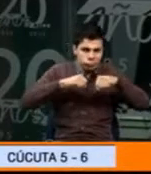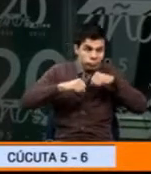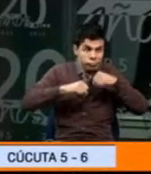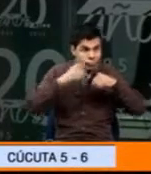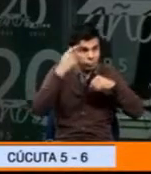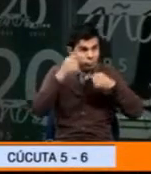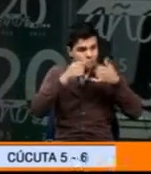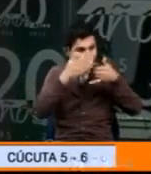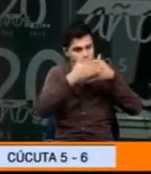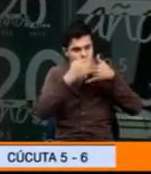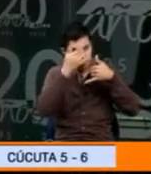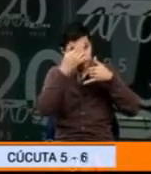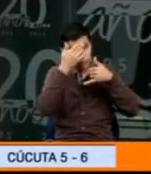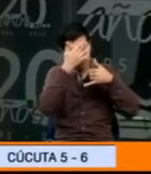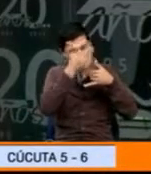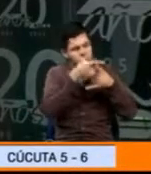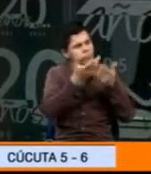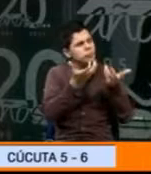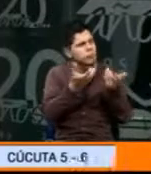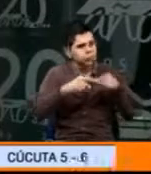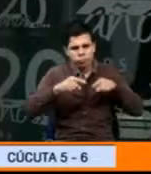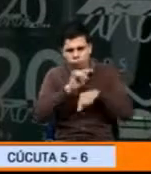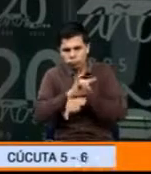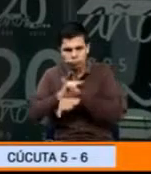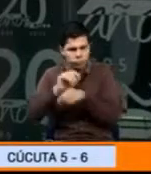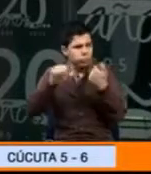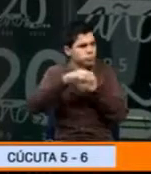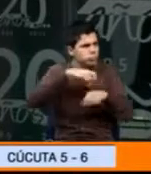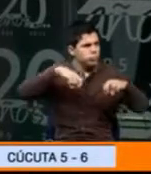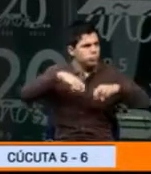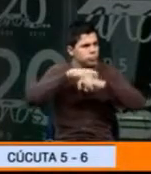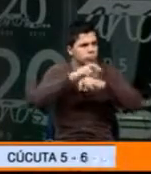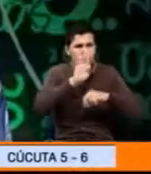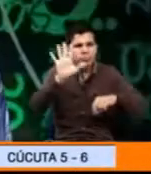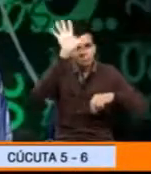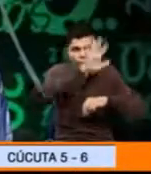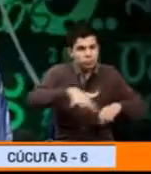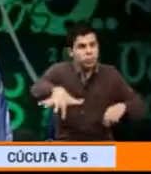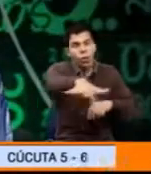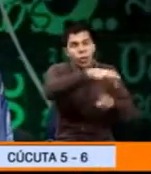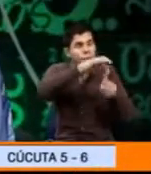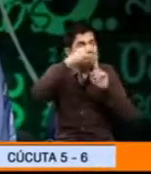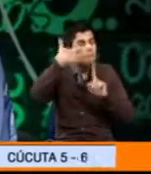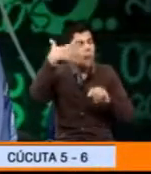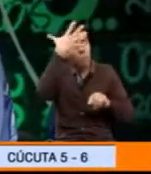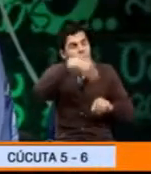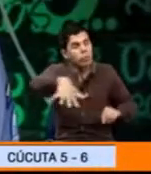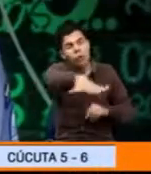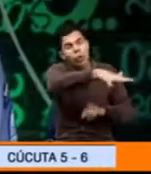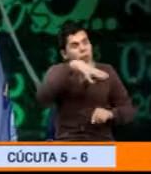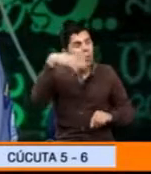parte nororiental? ¿Cuántos son los parques nacionales que están bajo su tutela? Muy buenos días para todos.